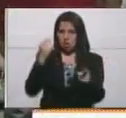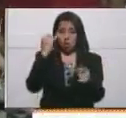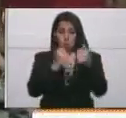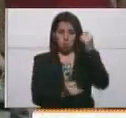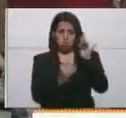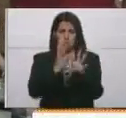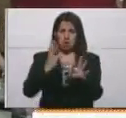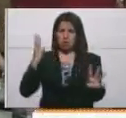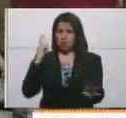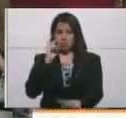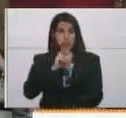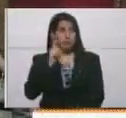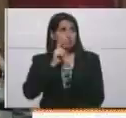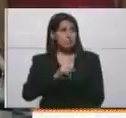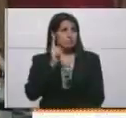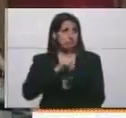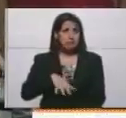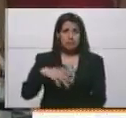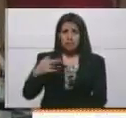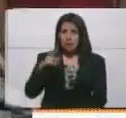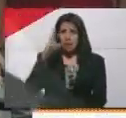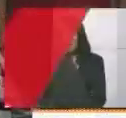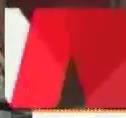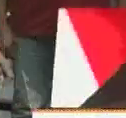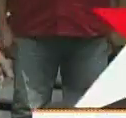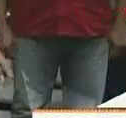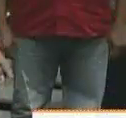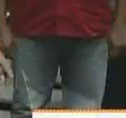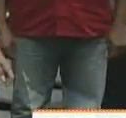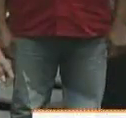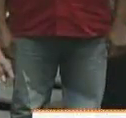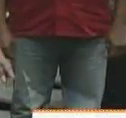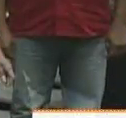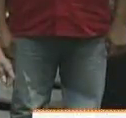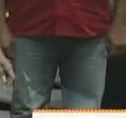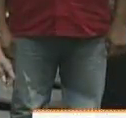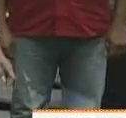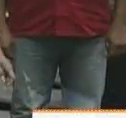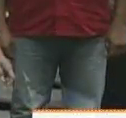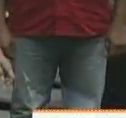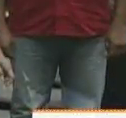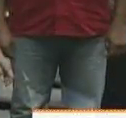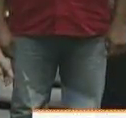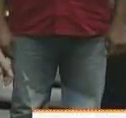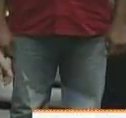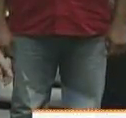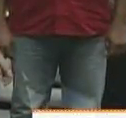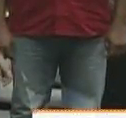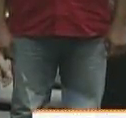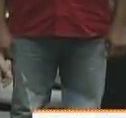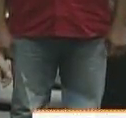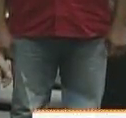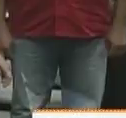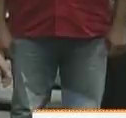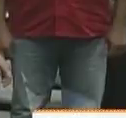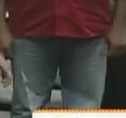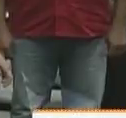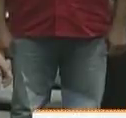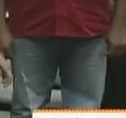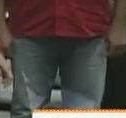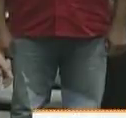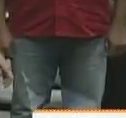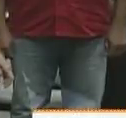etcétera, etcétera. Mentira, Ramos Alú, farsante, farsante Ramos Alú, farsante Julio